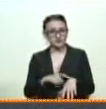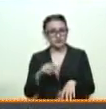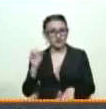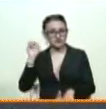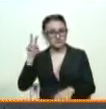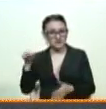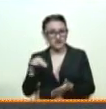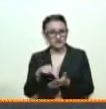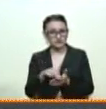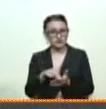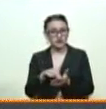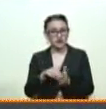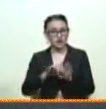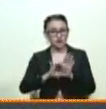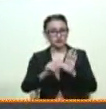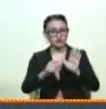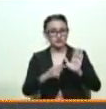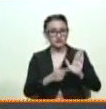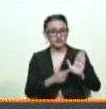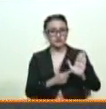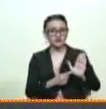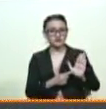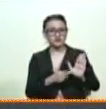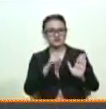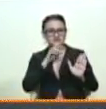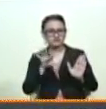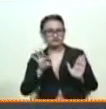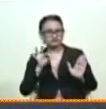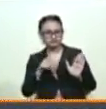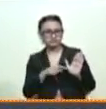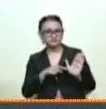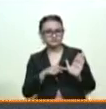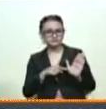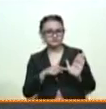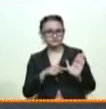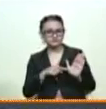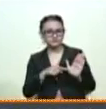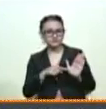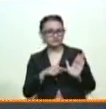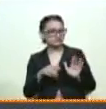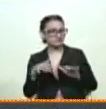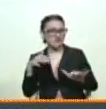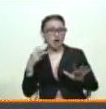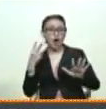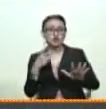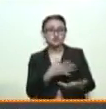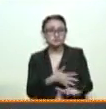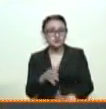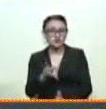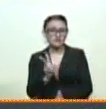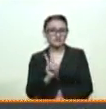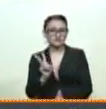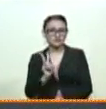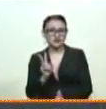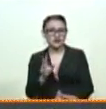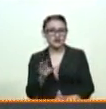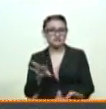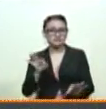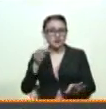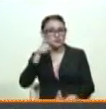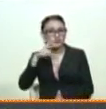una Asamblea Nacional Constituyente, elegida en esta ocasión por más de 8 millones de venezolanos y